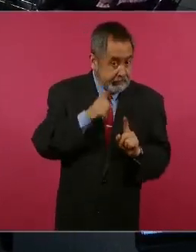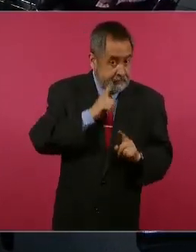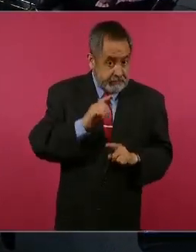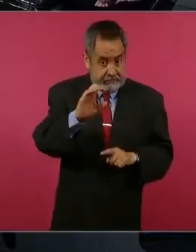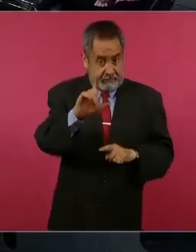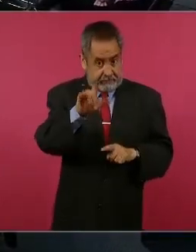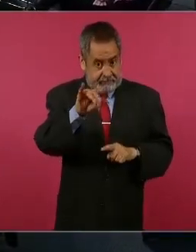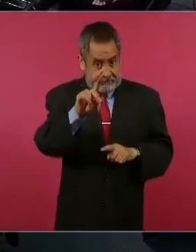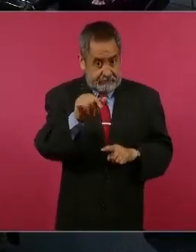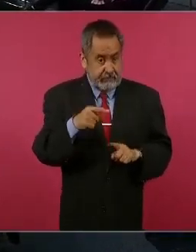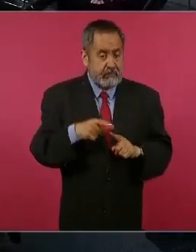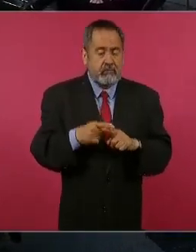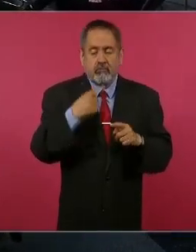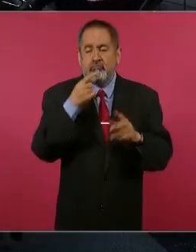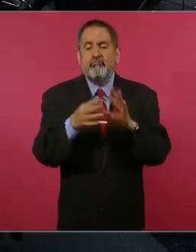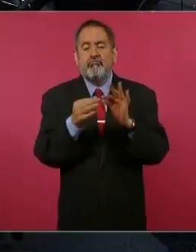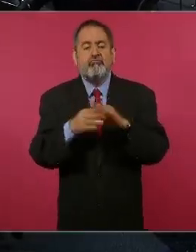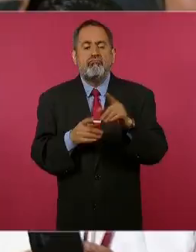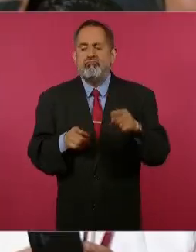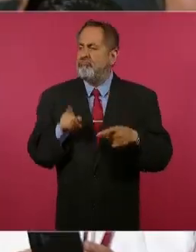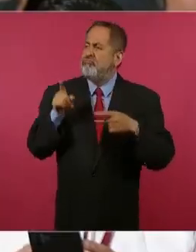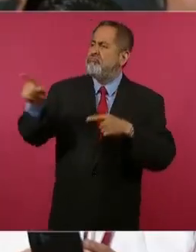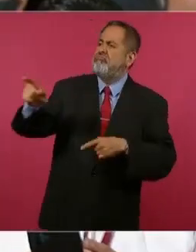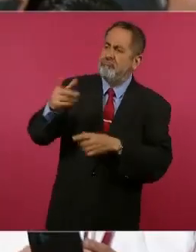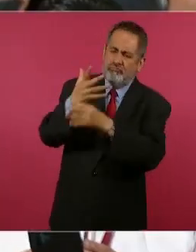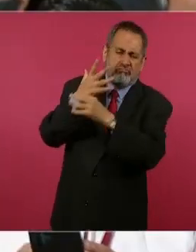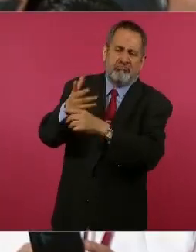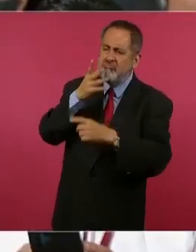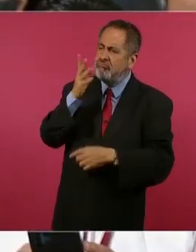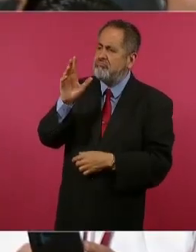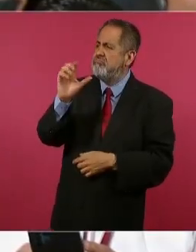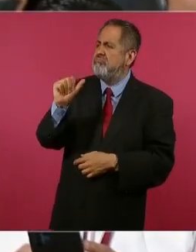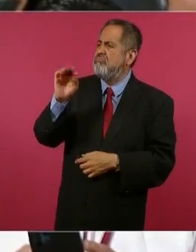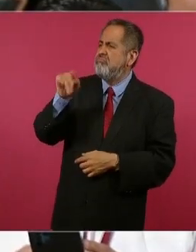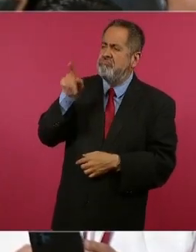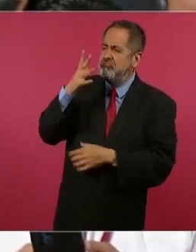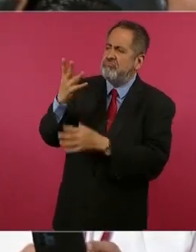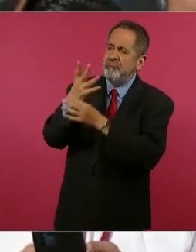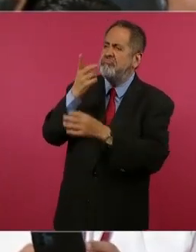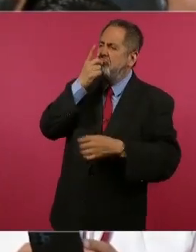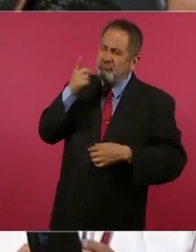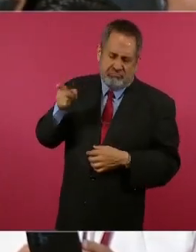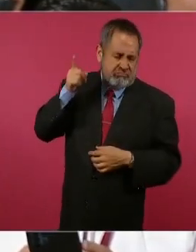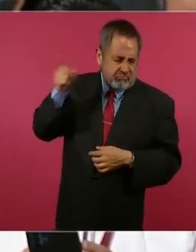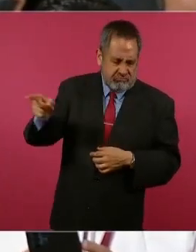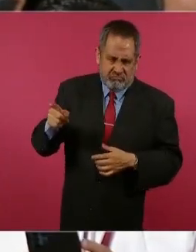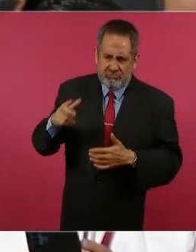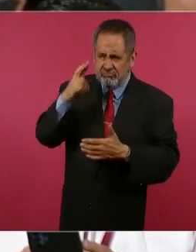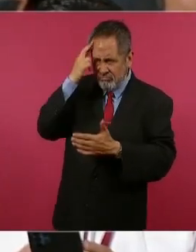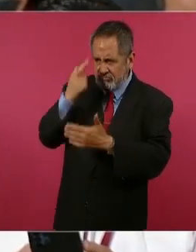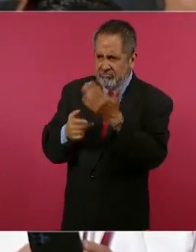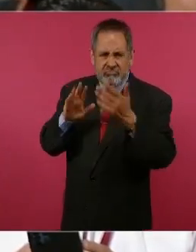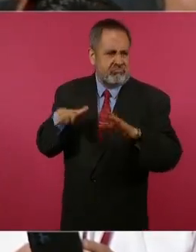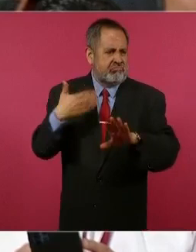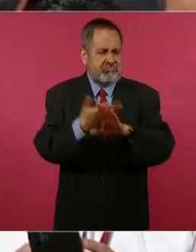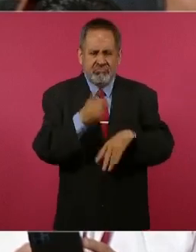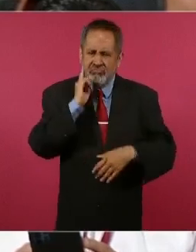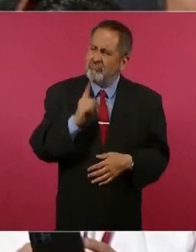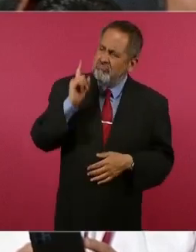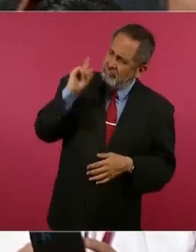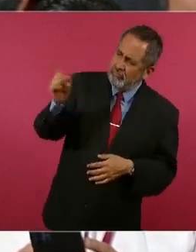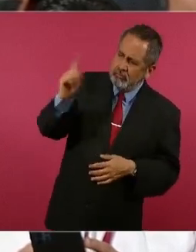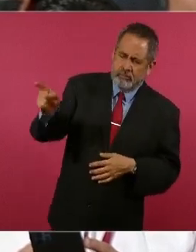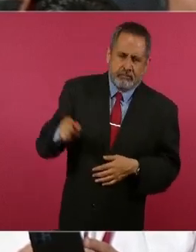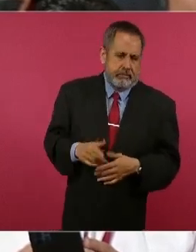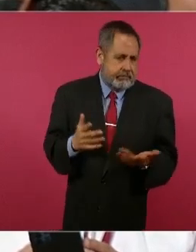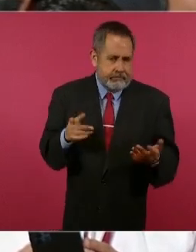se le endilgara a usted palabras que jamás dijo para decir que había cometido violencia de género en contra de